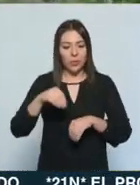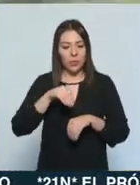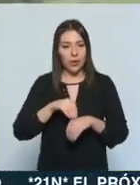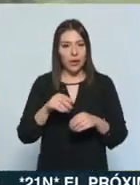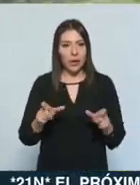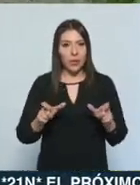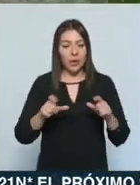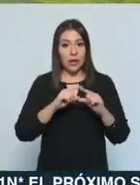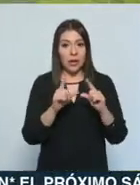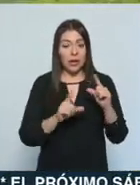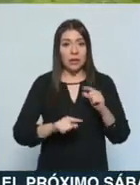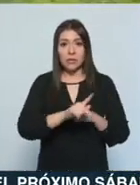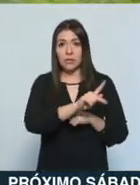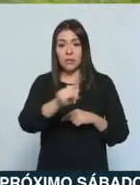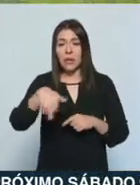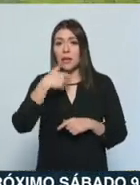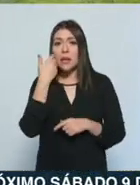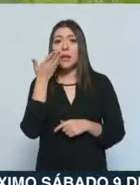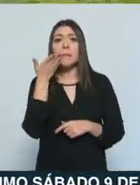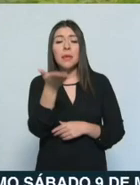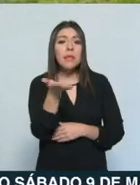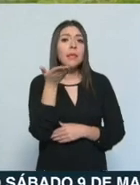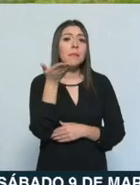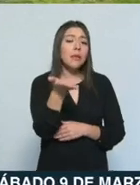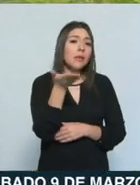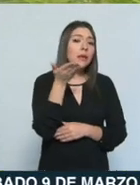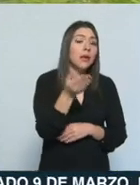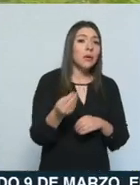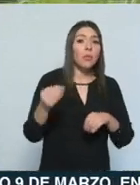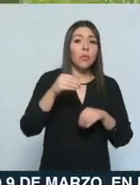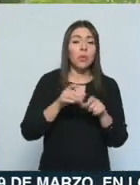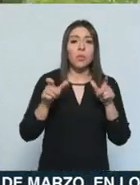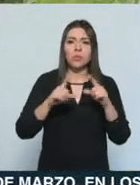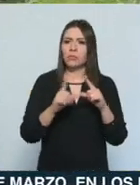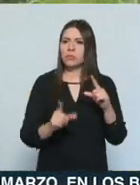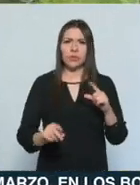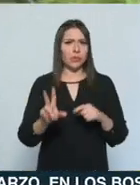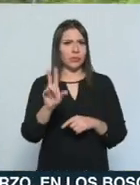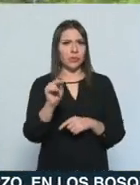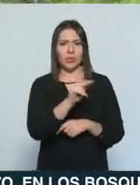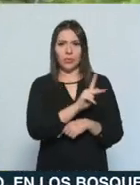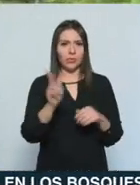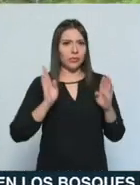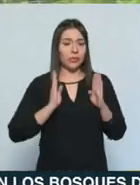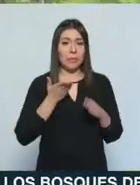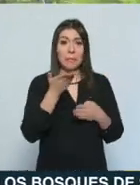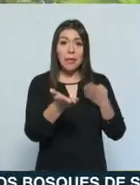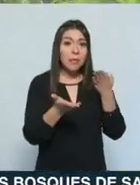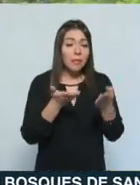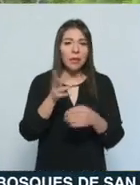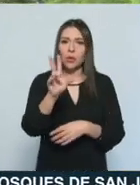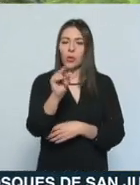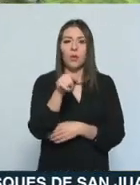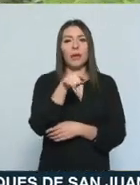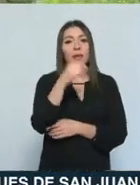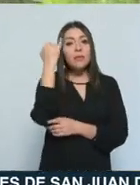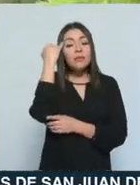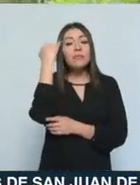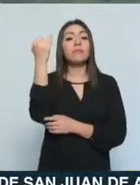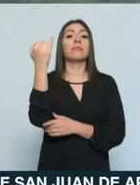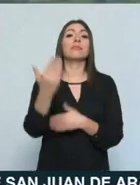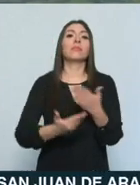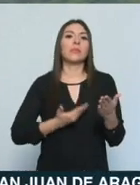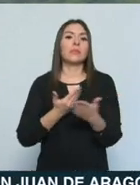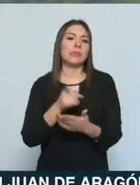ellos no pidieron crear la Guardia Nacional, fue una propuesta del presidente de la República, y que además con la idea de que la disciplina,